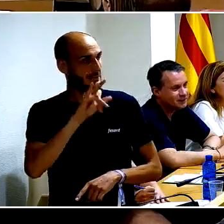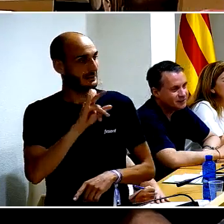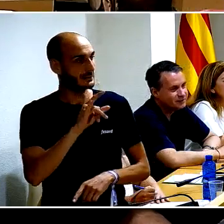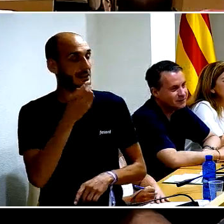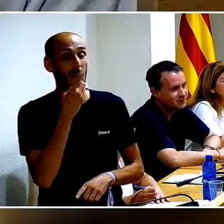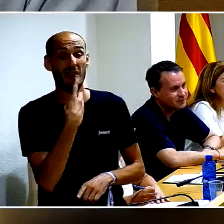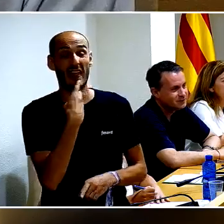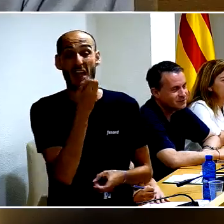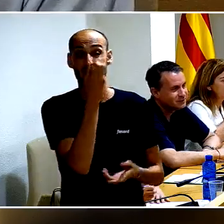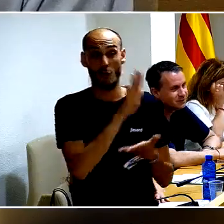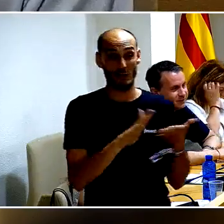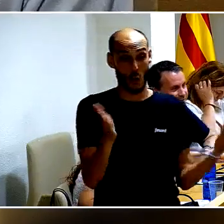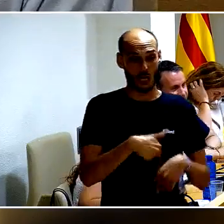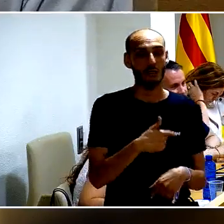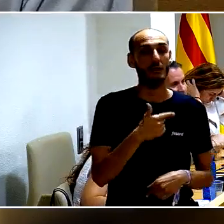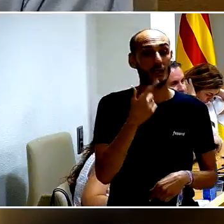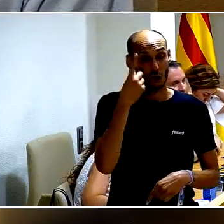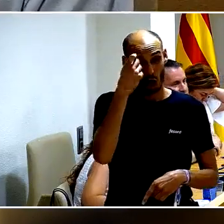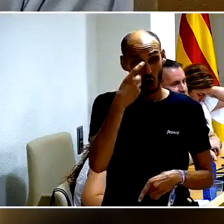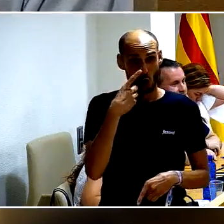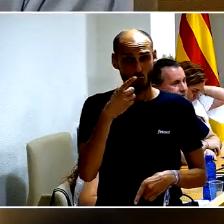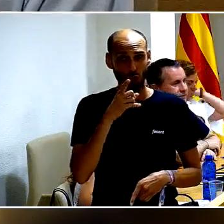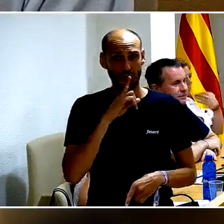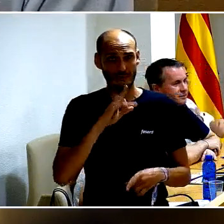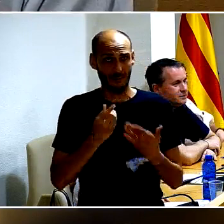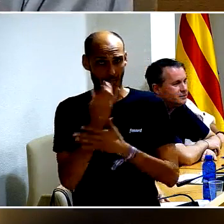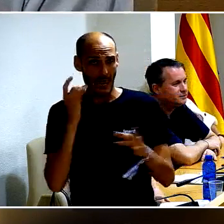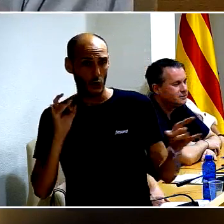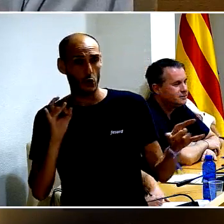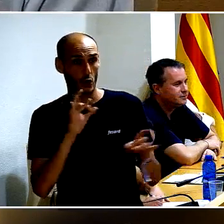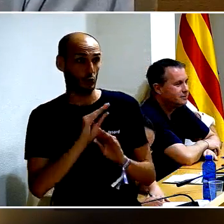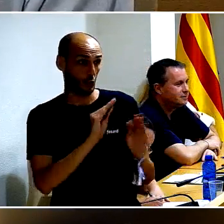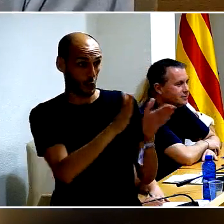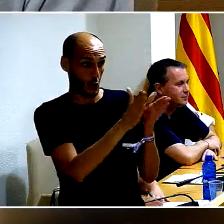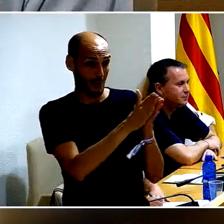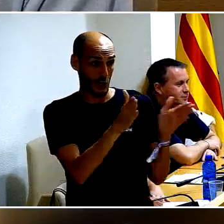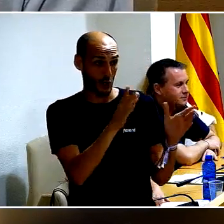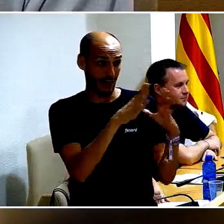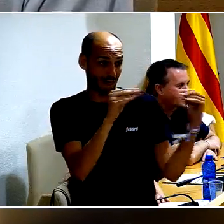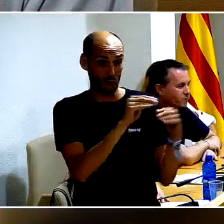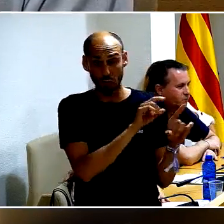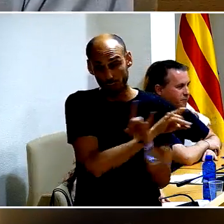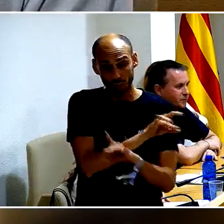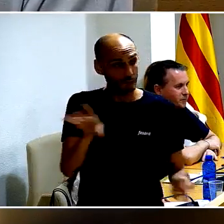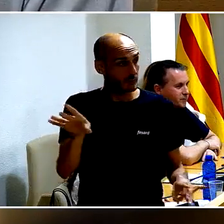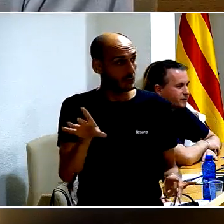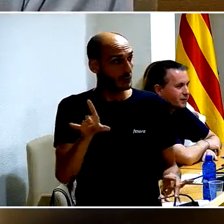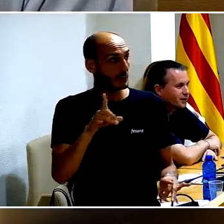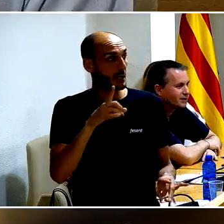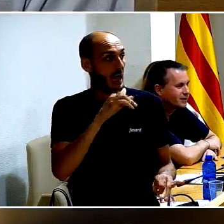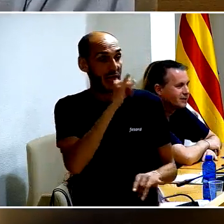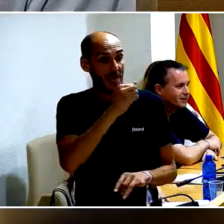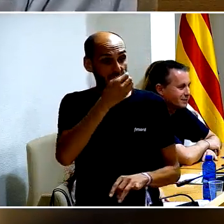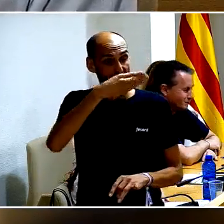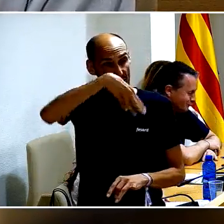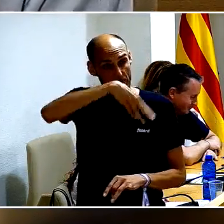informes. Yo creo que además de pasarle el correo esta mañana, su compañero de la Vall d'Uxó, se ve que tampoco el CIMBRA o la plataforma tampoco le